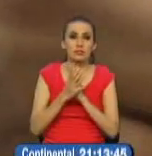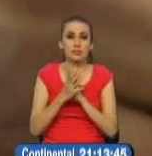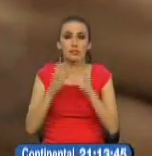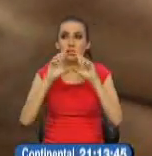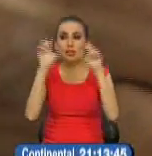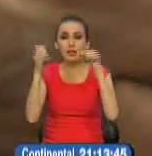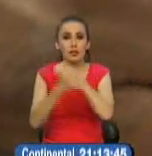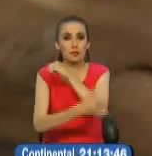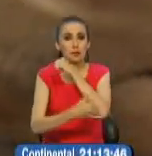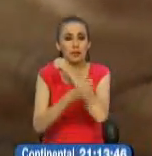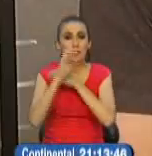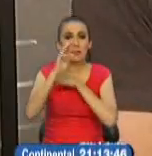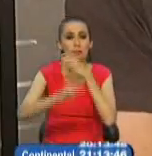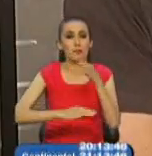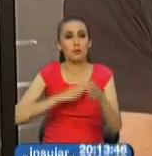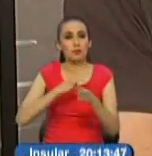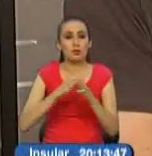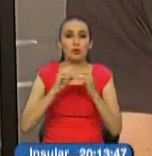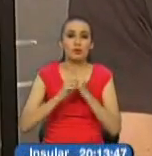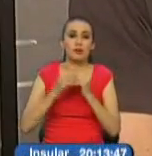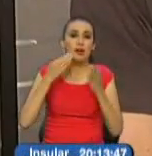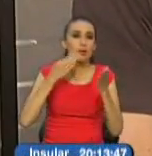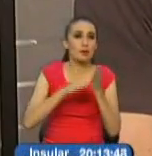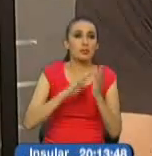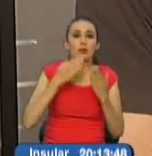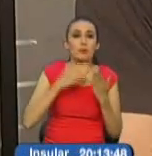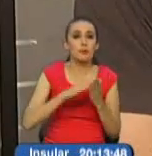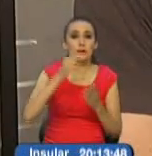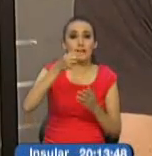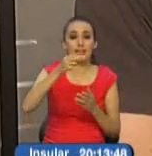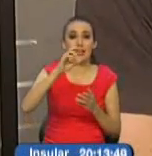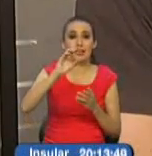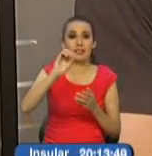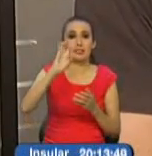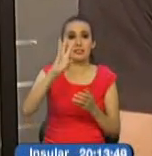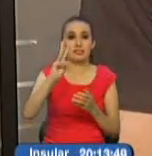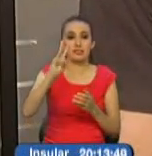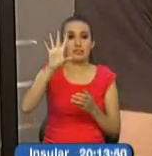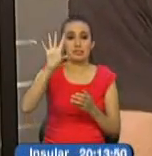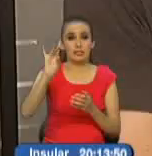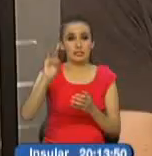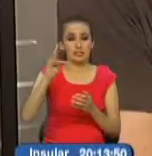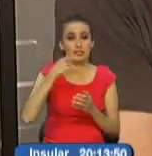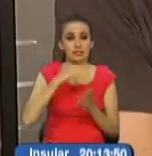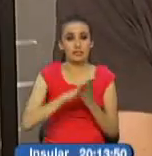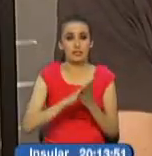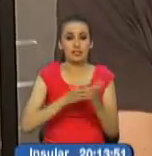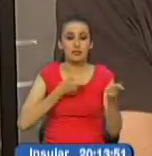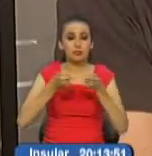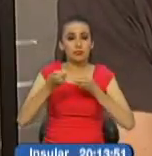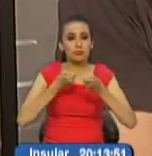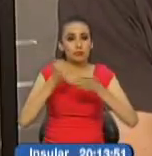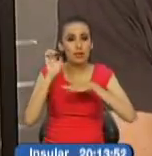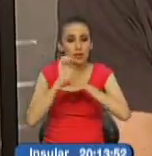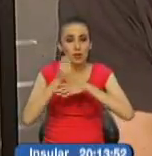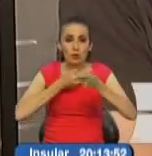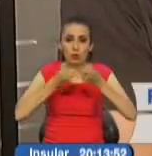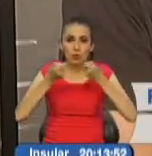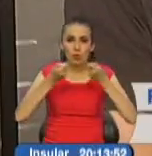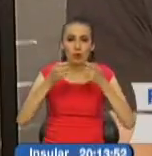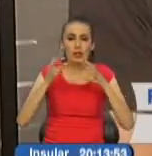se dé a nivel mundial. A través del G77, por ejemplo, Ecuador está liderando medidas de regulación que